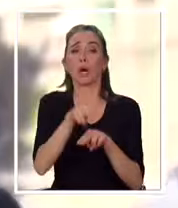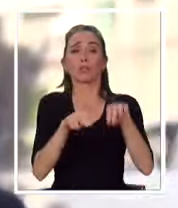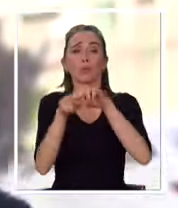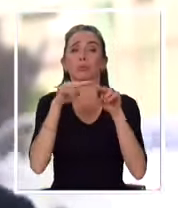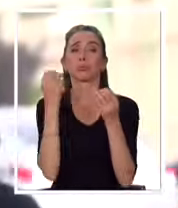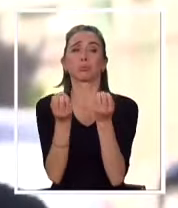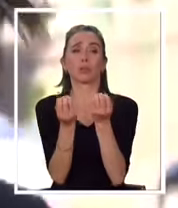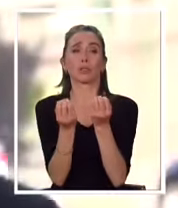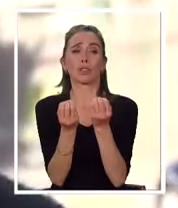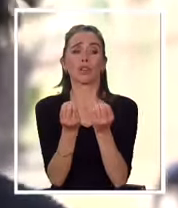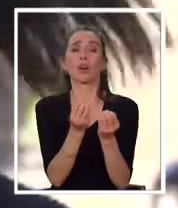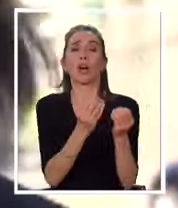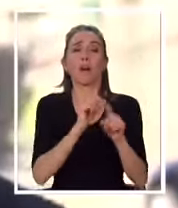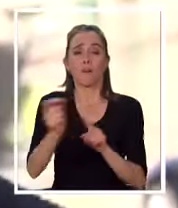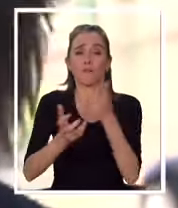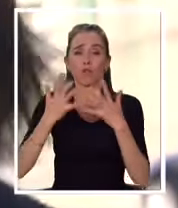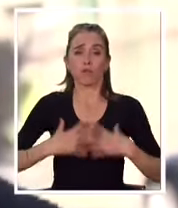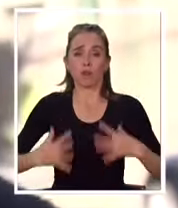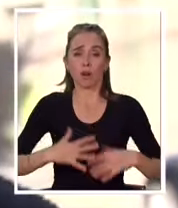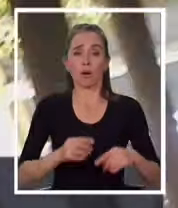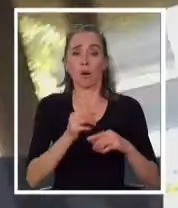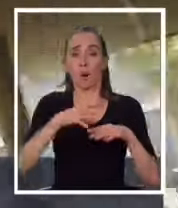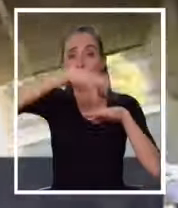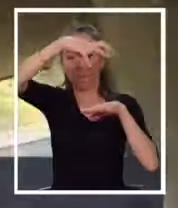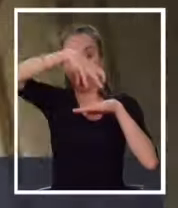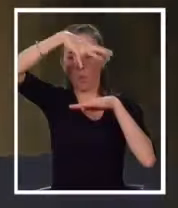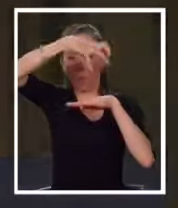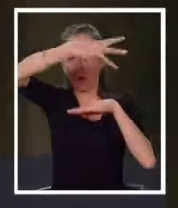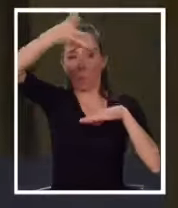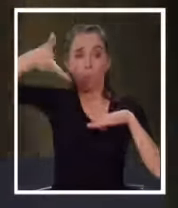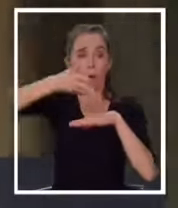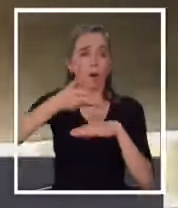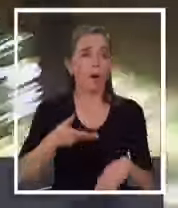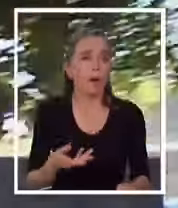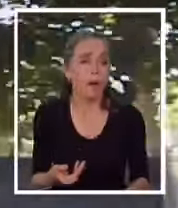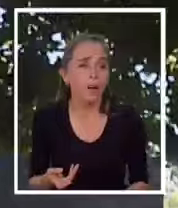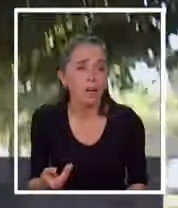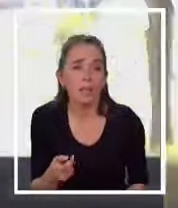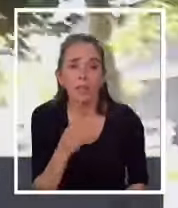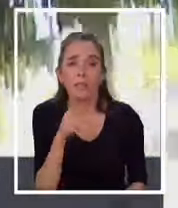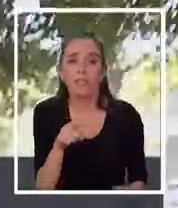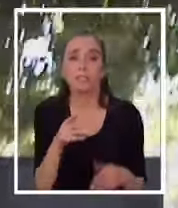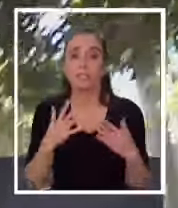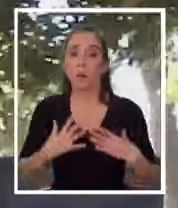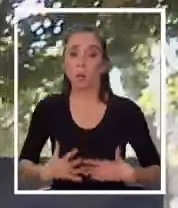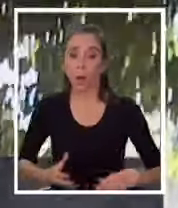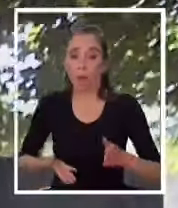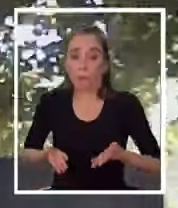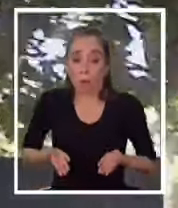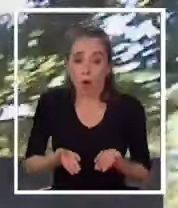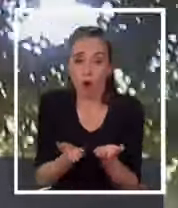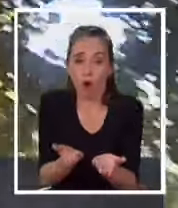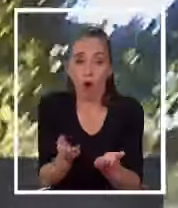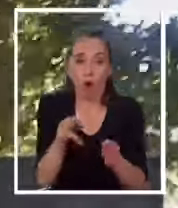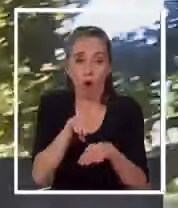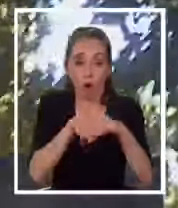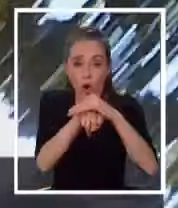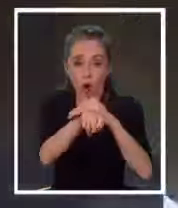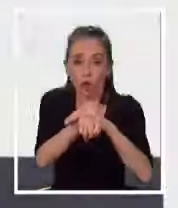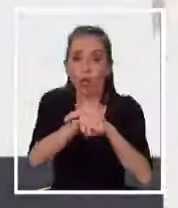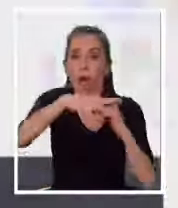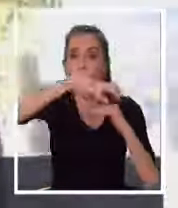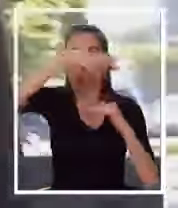era así todo el rato, todo el rato, todo el rato, todo el rato el humo. ¿A dónde las he visto nunca ya? Un cuerpo se incinera y libera un poquito de humo negro.